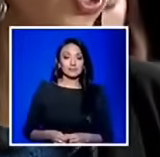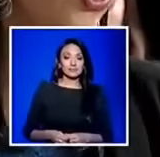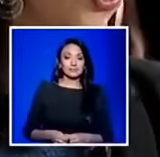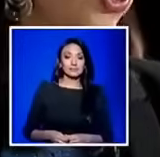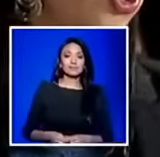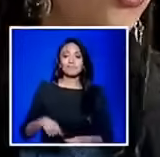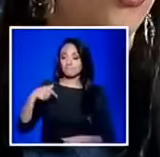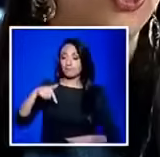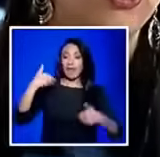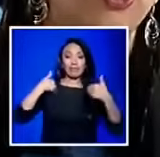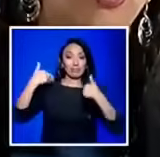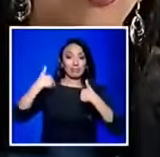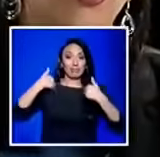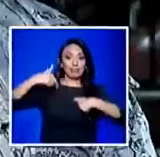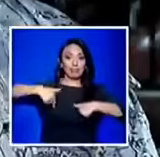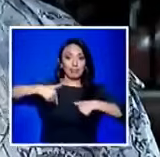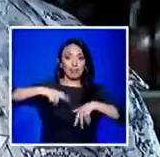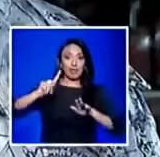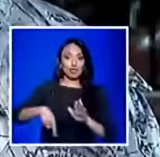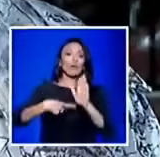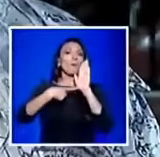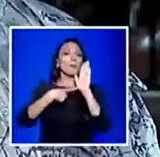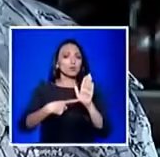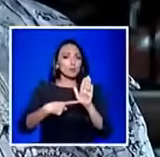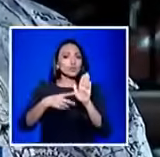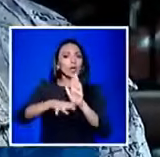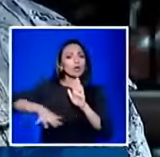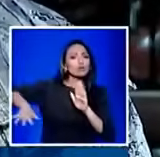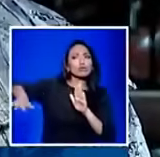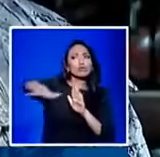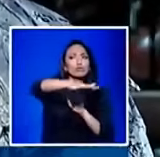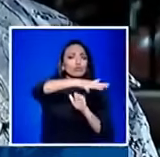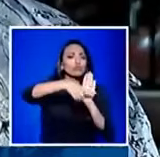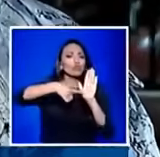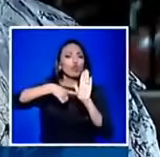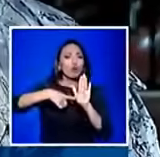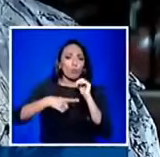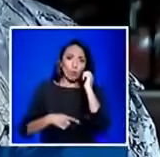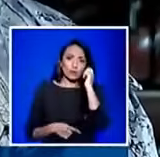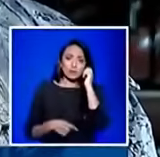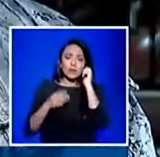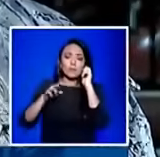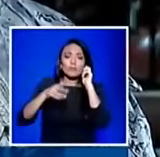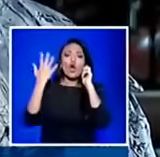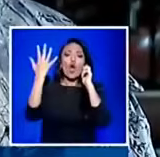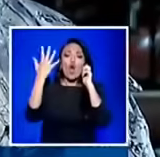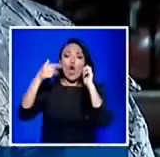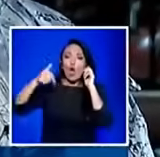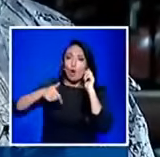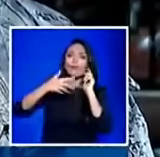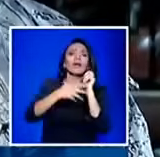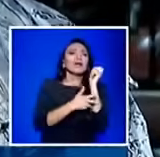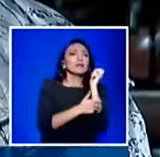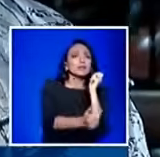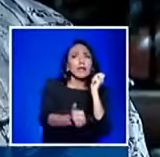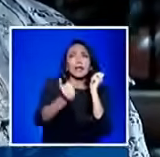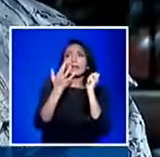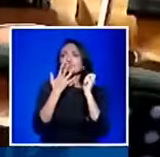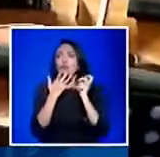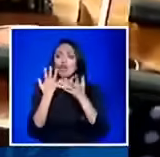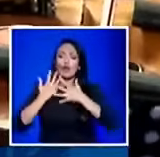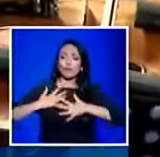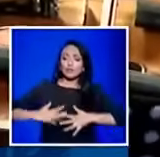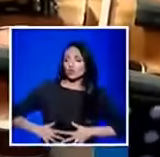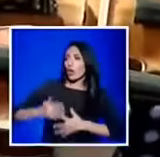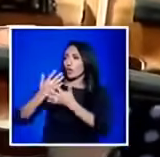En el Teatro San Gabriel nosotros vamos a ver toda la estética que se ha propuesto para la obra, lo que quiere decir las telas, los colores, los vestuarios, los objetos,